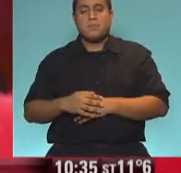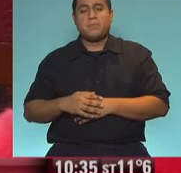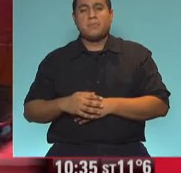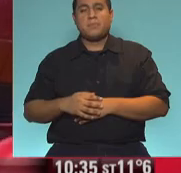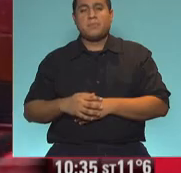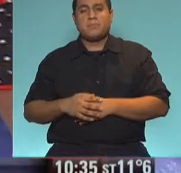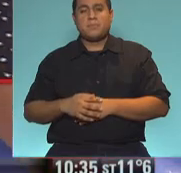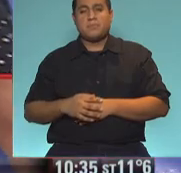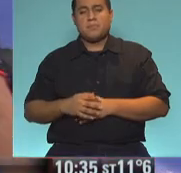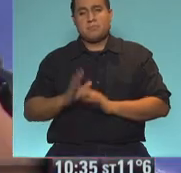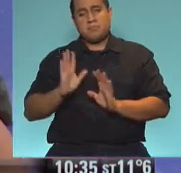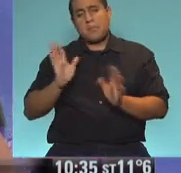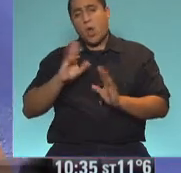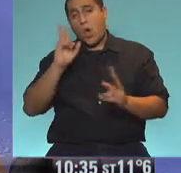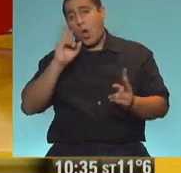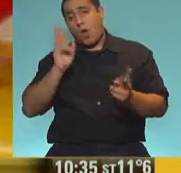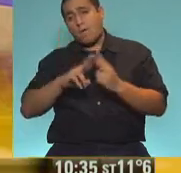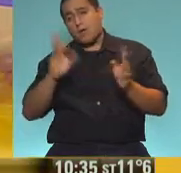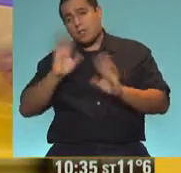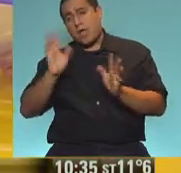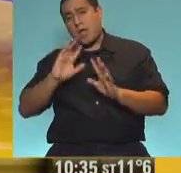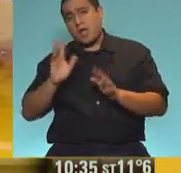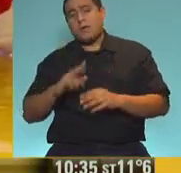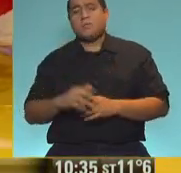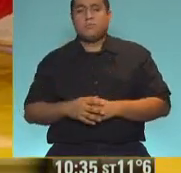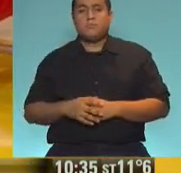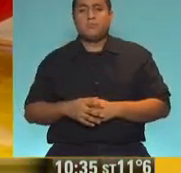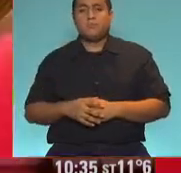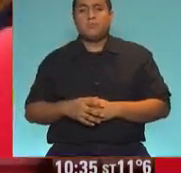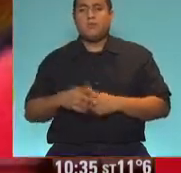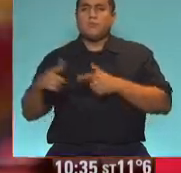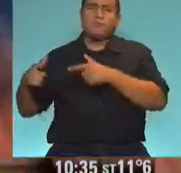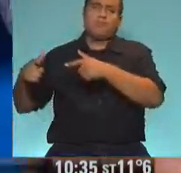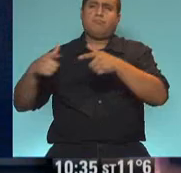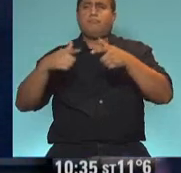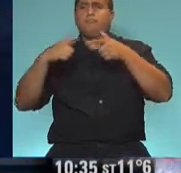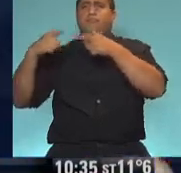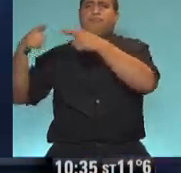Desinfectalo. Sí, sí. Hasta luego. Adiós. Hasta luego, amigos. Buena suerte. Hasta luego. Volveremos a nuestro planeta.